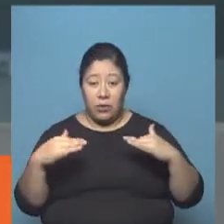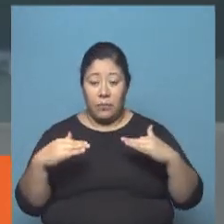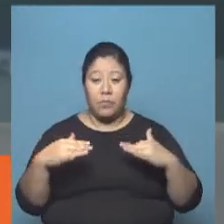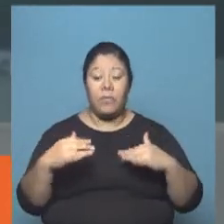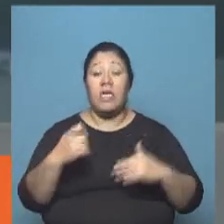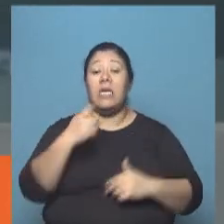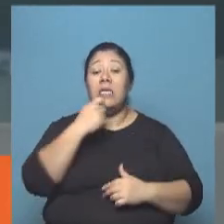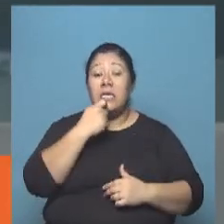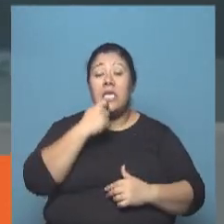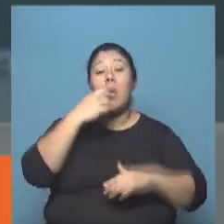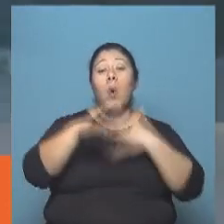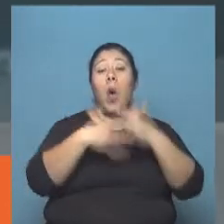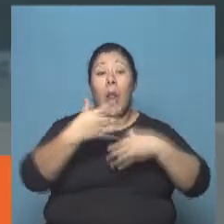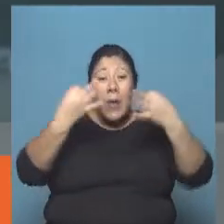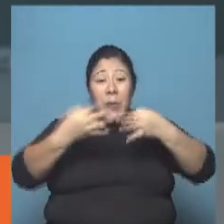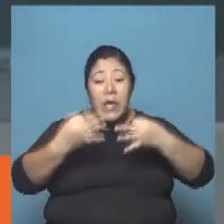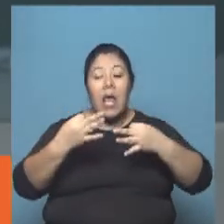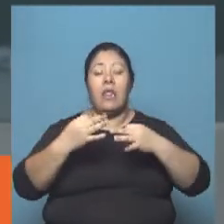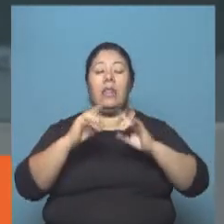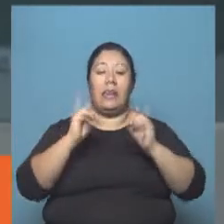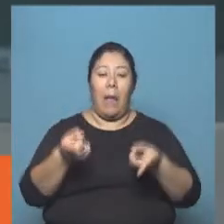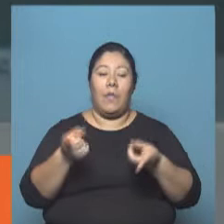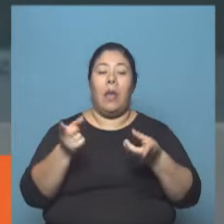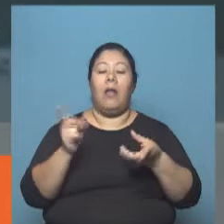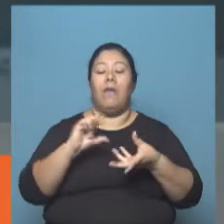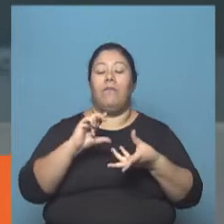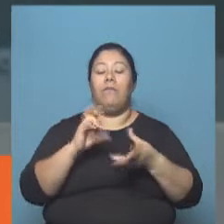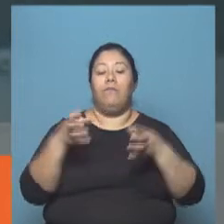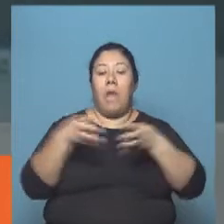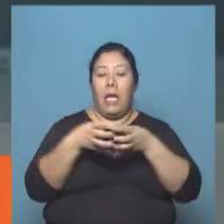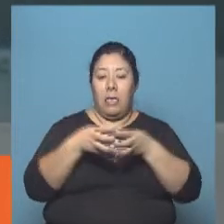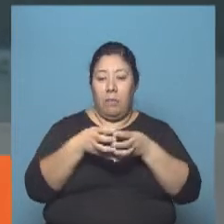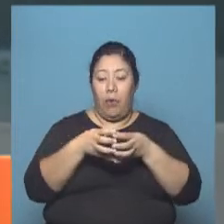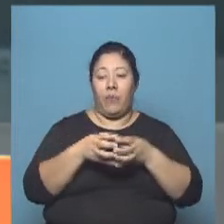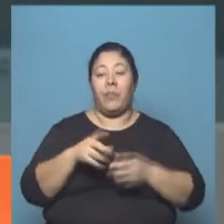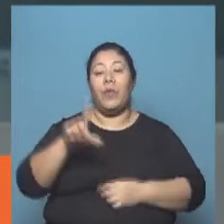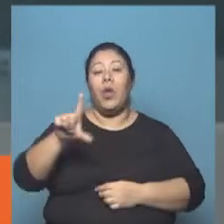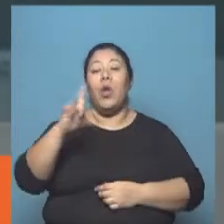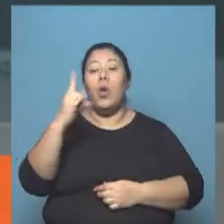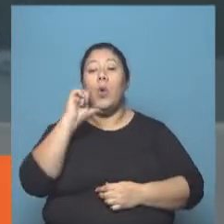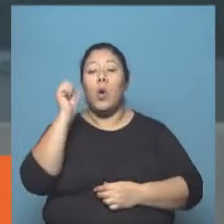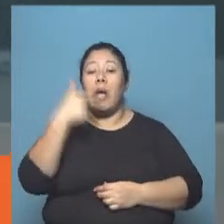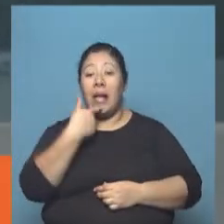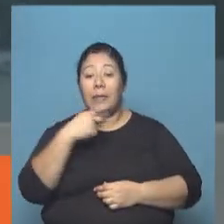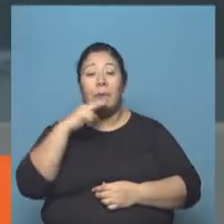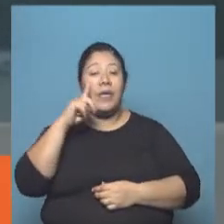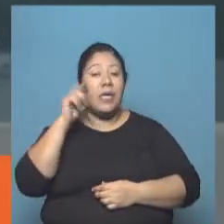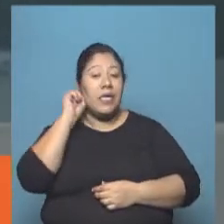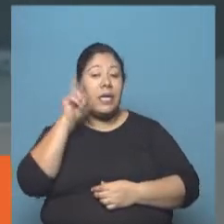en condiciones. Y en el caso de Lucas, la verdad que